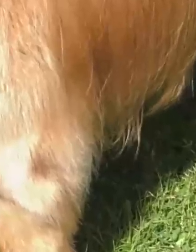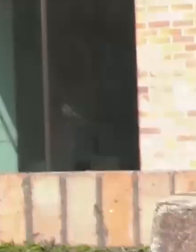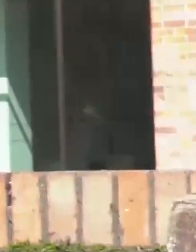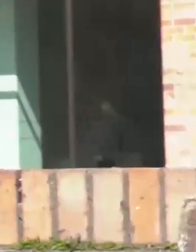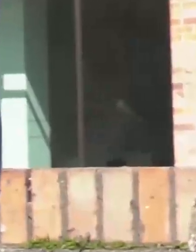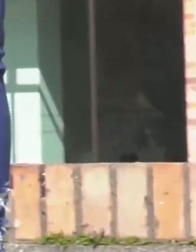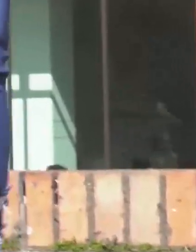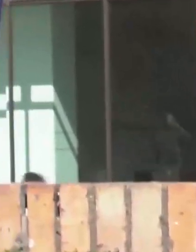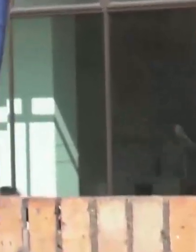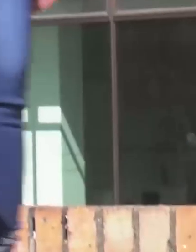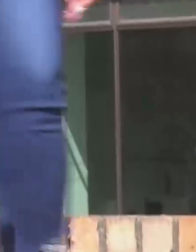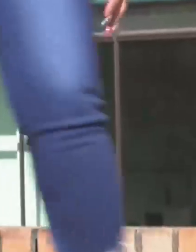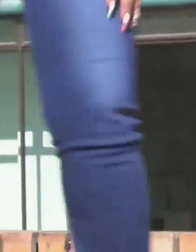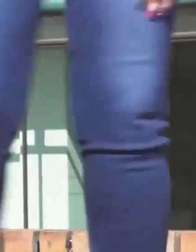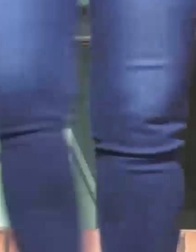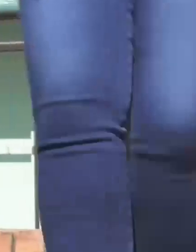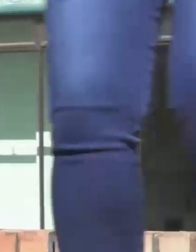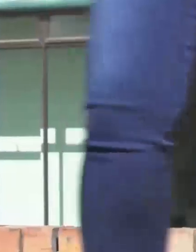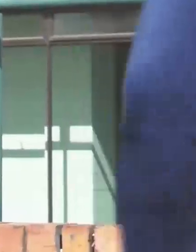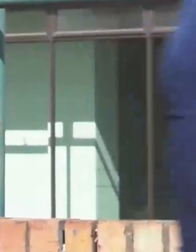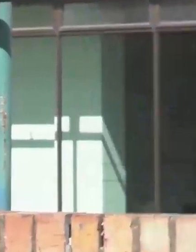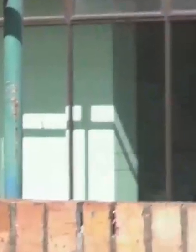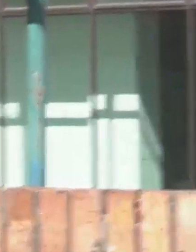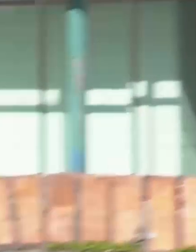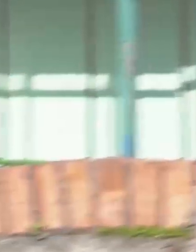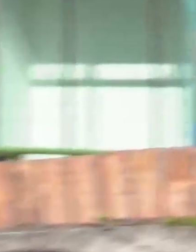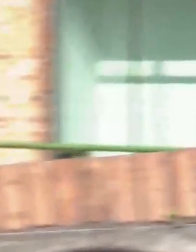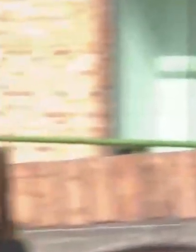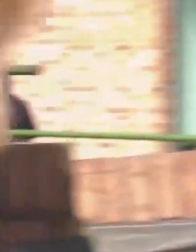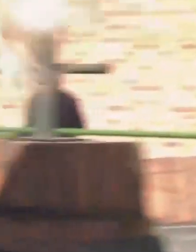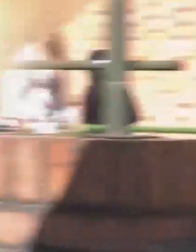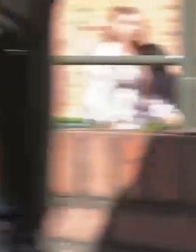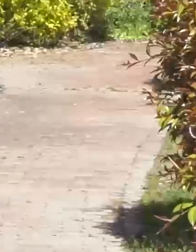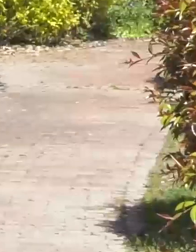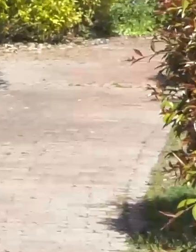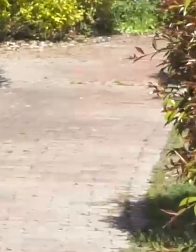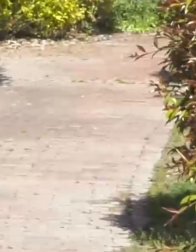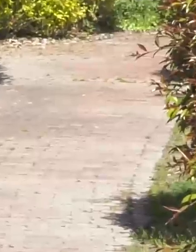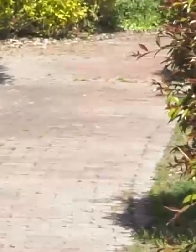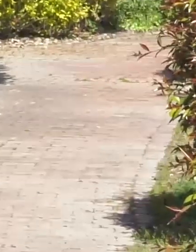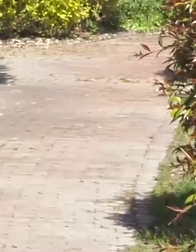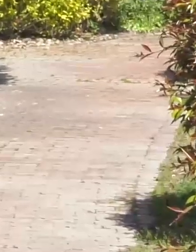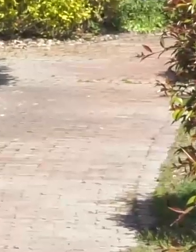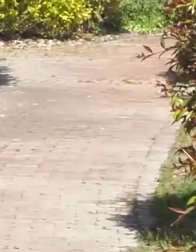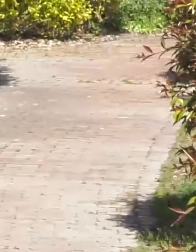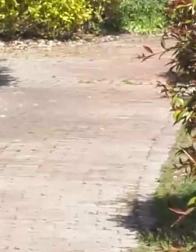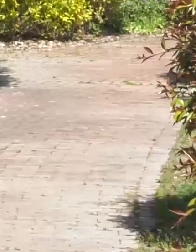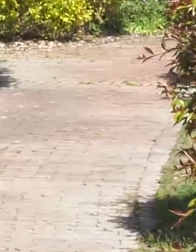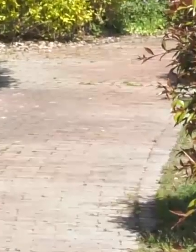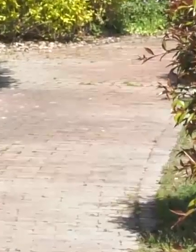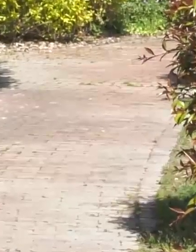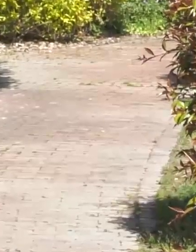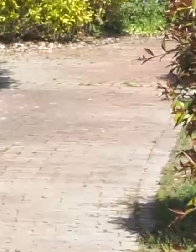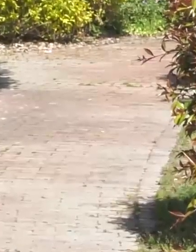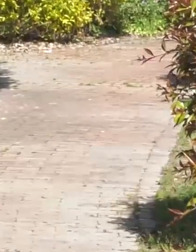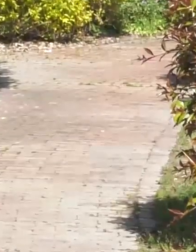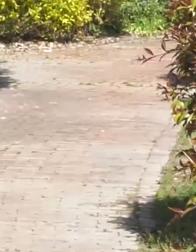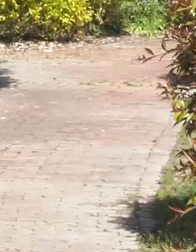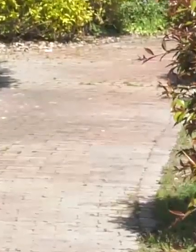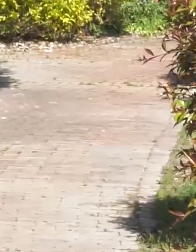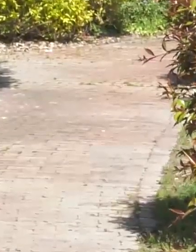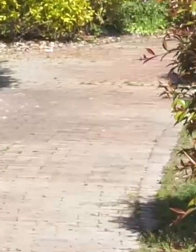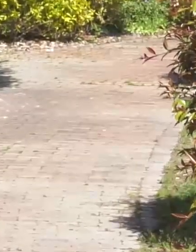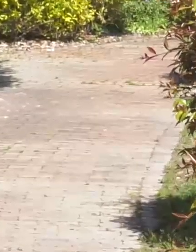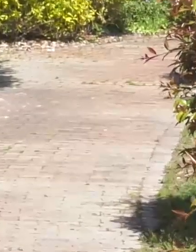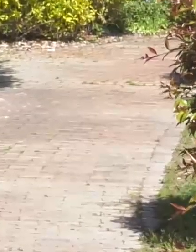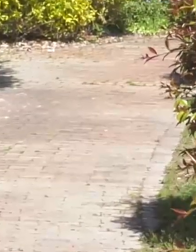las que requieran en caso tal de lo que de día a día. Para hacer el entrenamiento se requiere que el canino